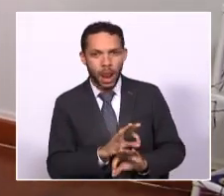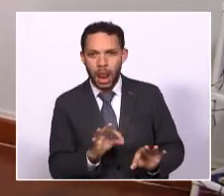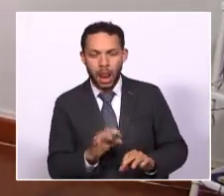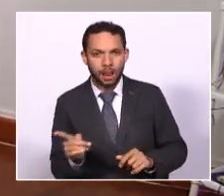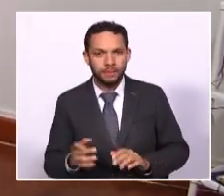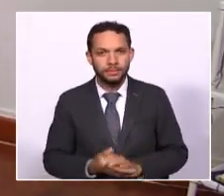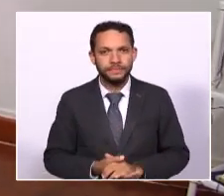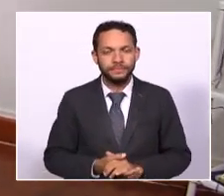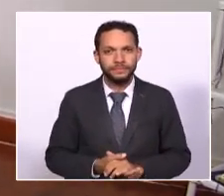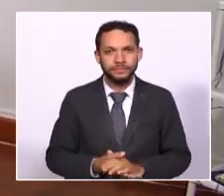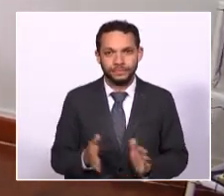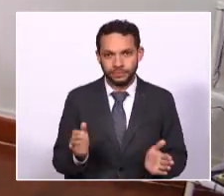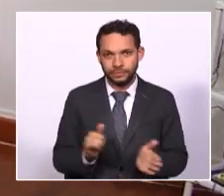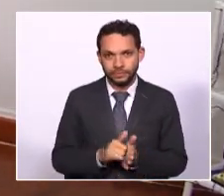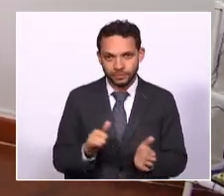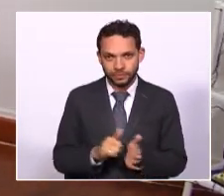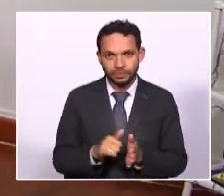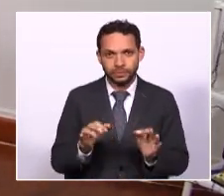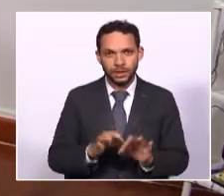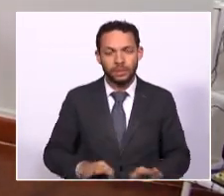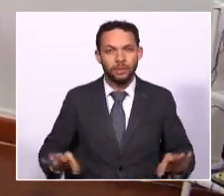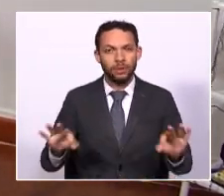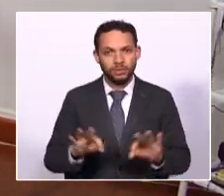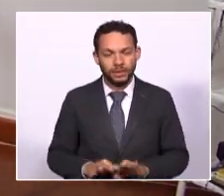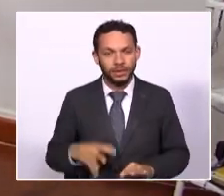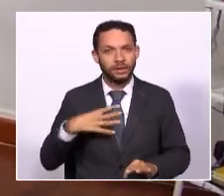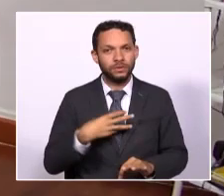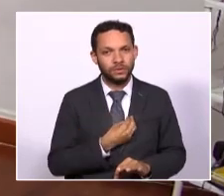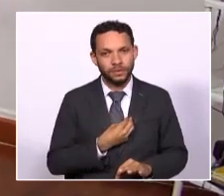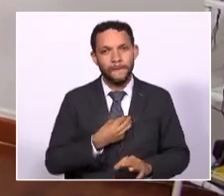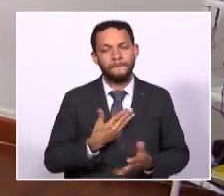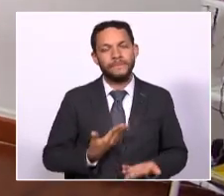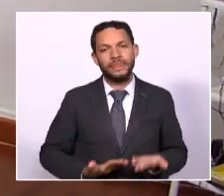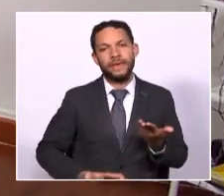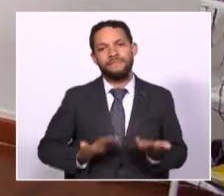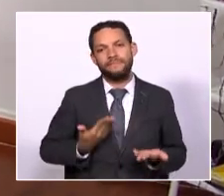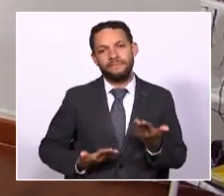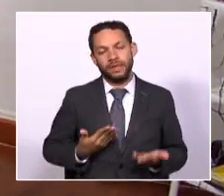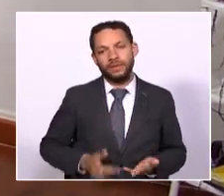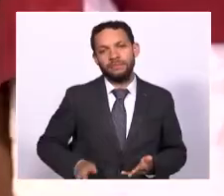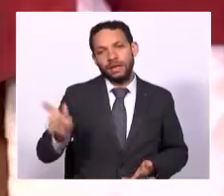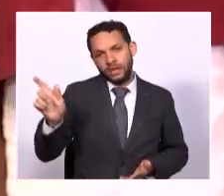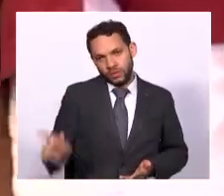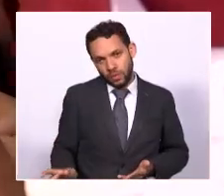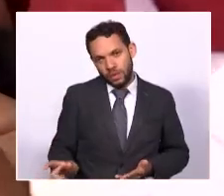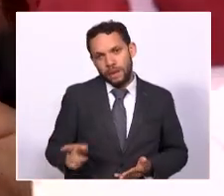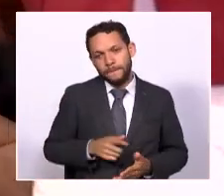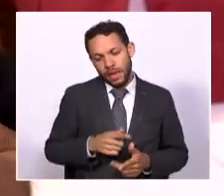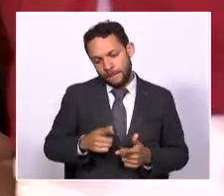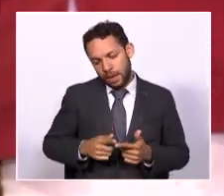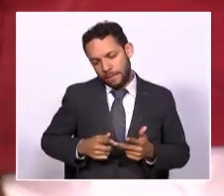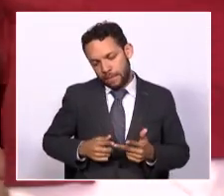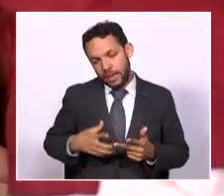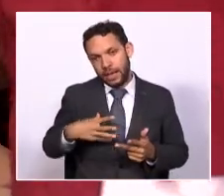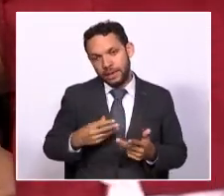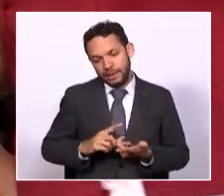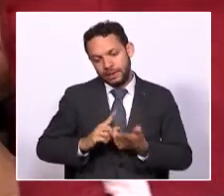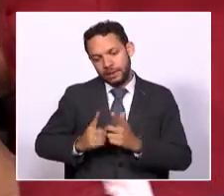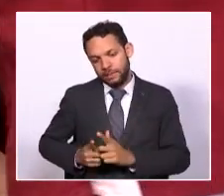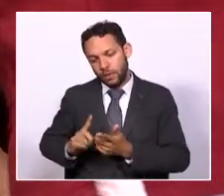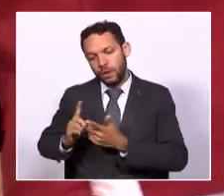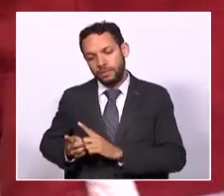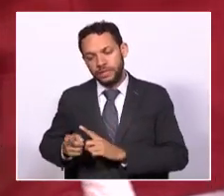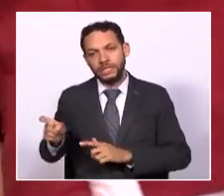Una de las cosas que es muy importante al tener en cuenta con estas maniobras es que, dependiendo del tipo de diagnóstico que es tan importante, las maniobras cambian. Por